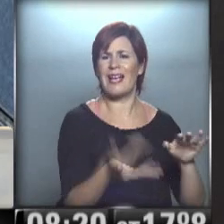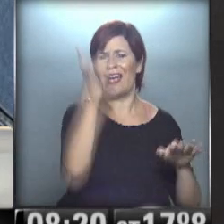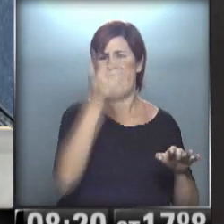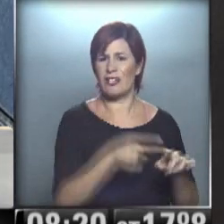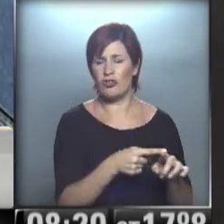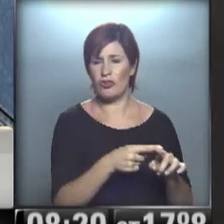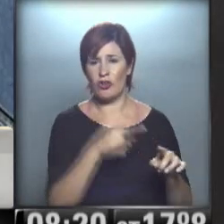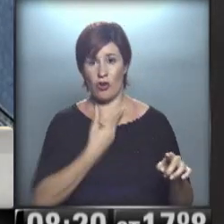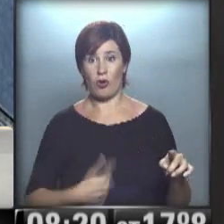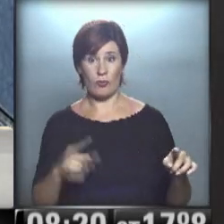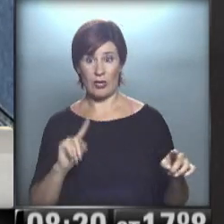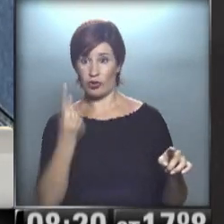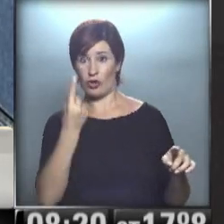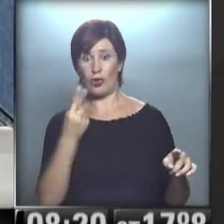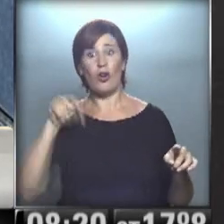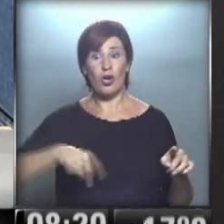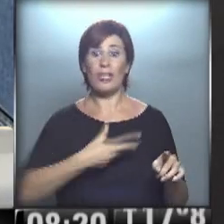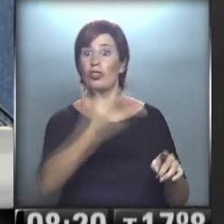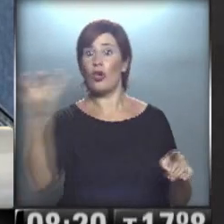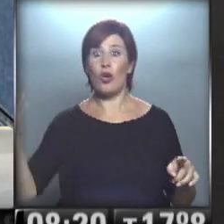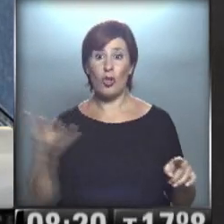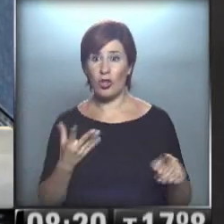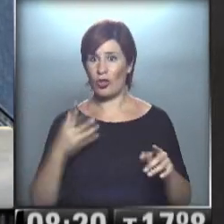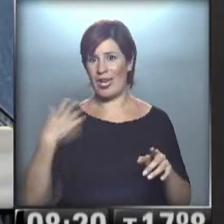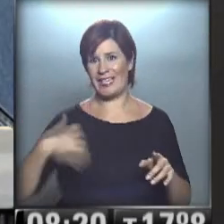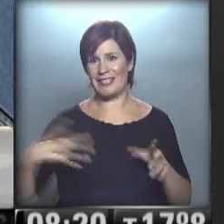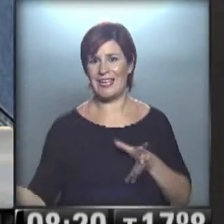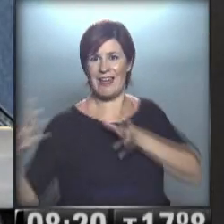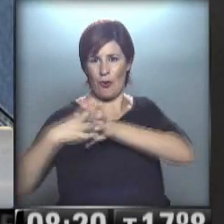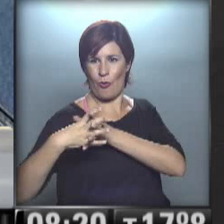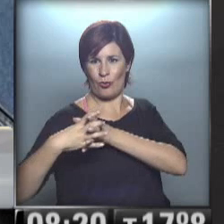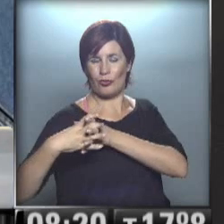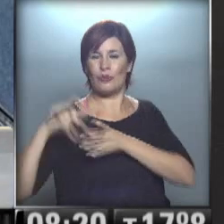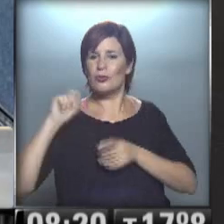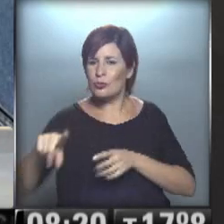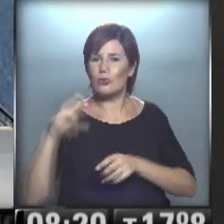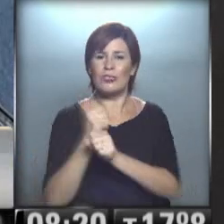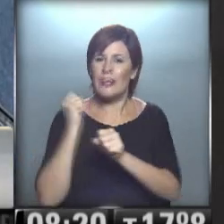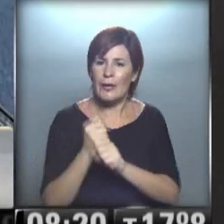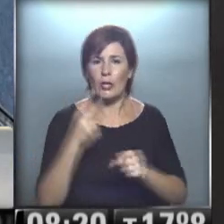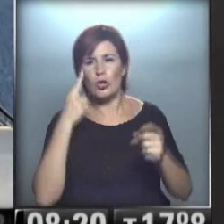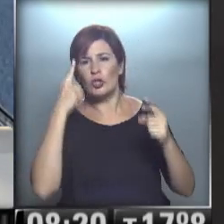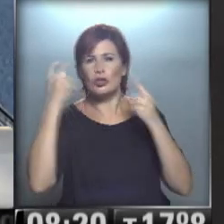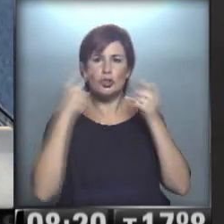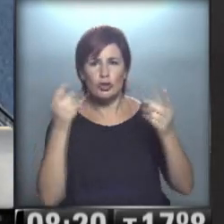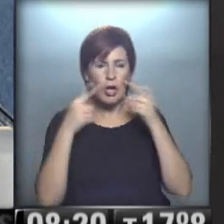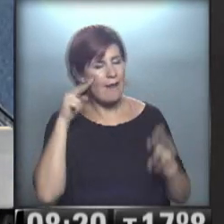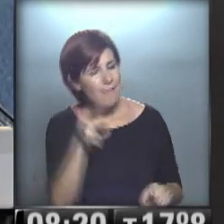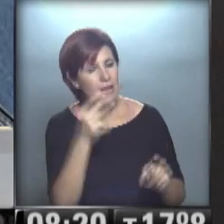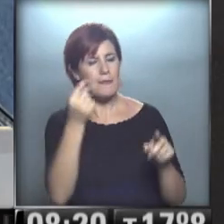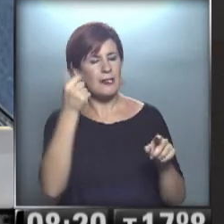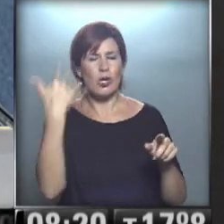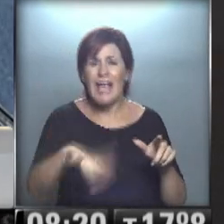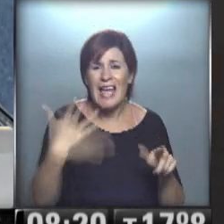hoy es el pueblo argentino que ha tomado plena conciencia respecto al rol que le corresponde para reclamar legítimamente a